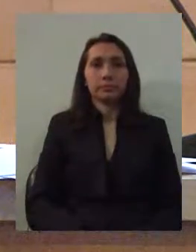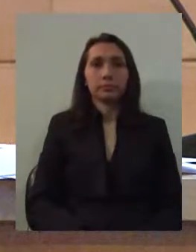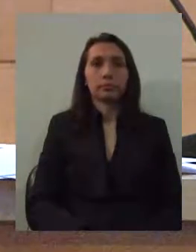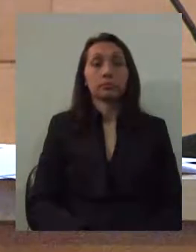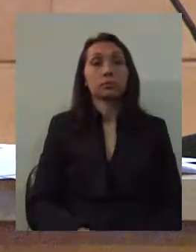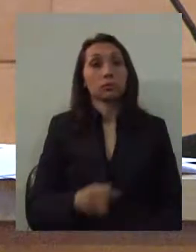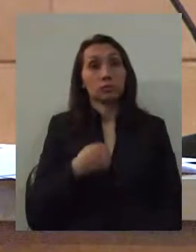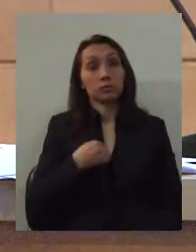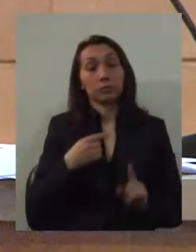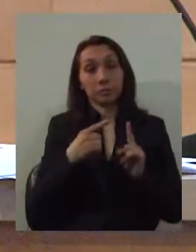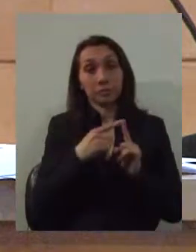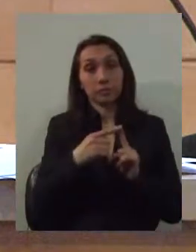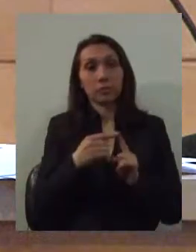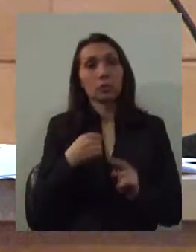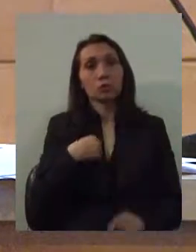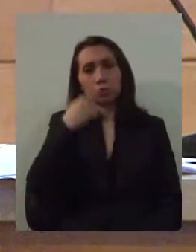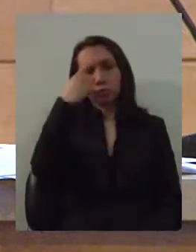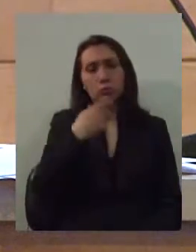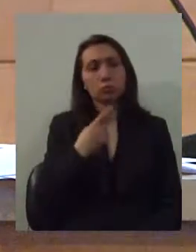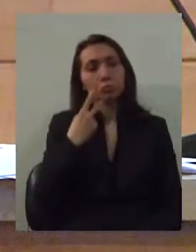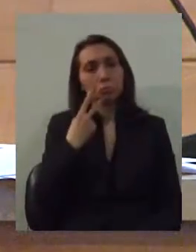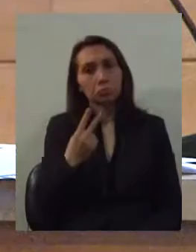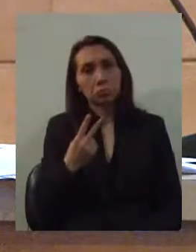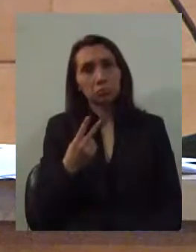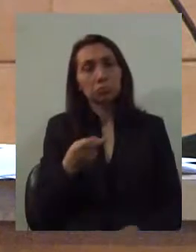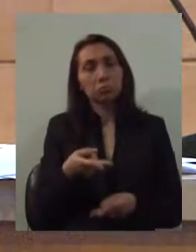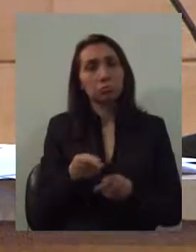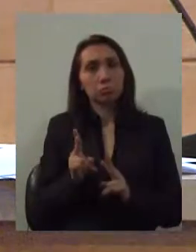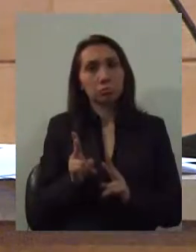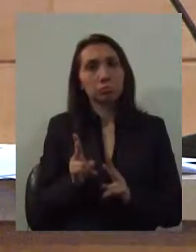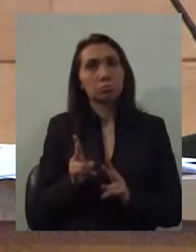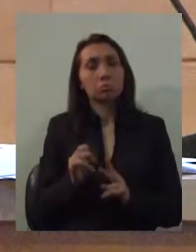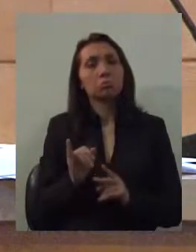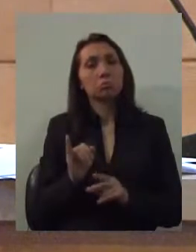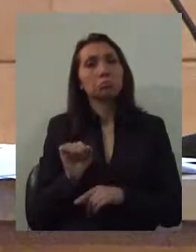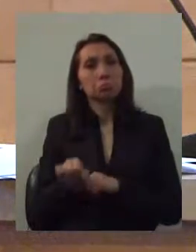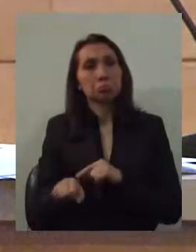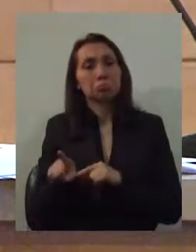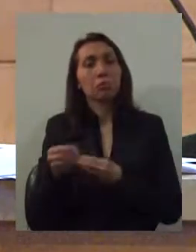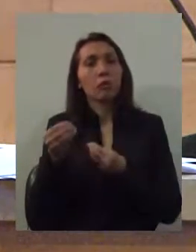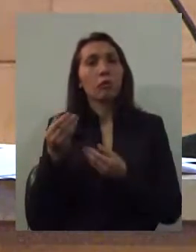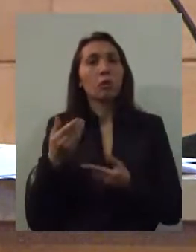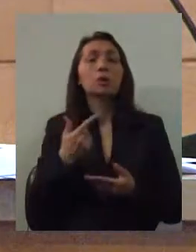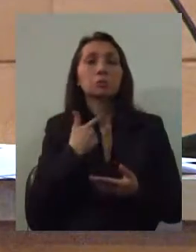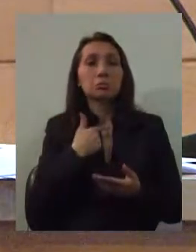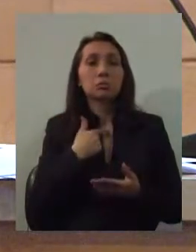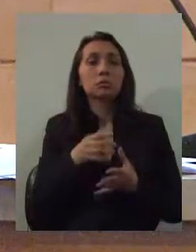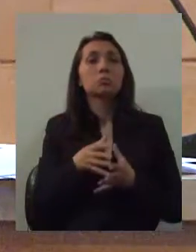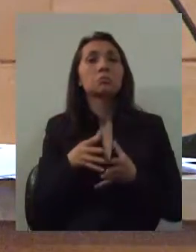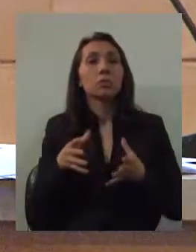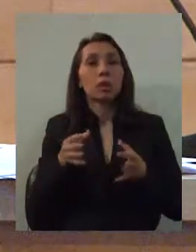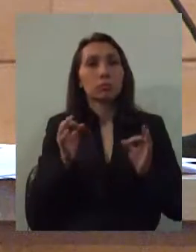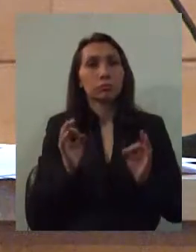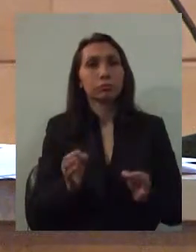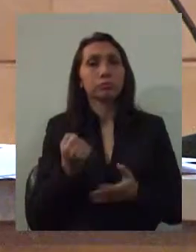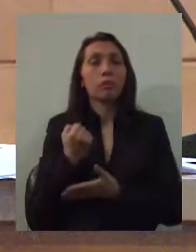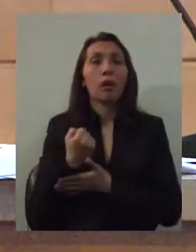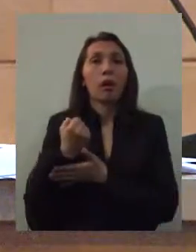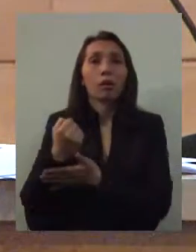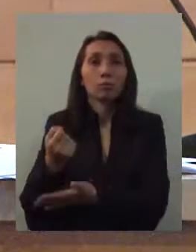En lo personal, yo soy proclive a todas estas buenas intenciones y ojalá concreciones de